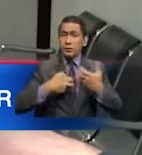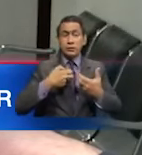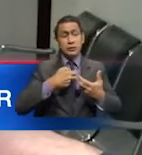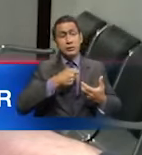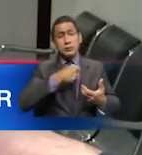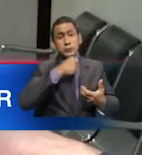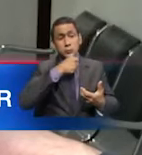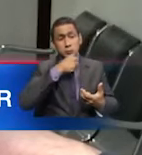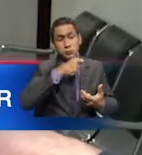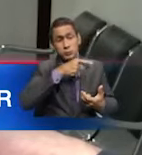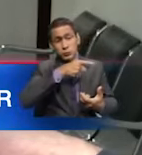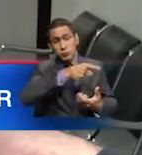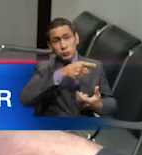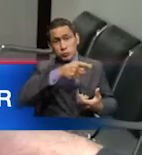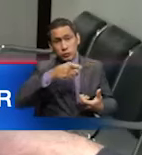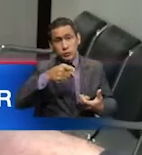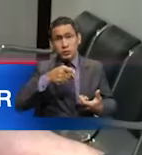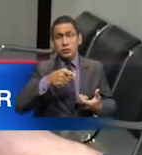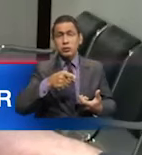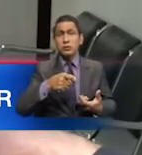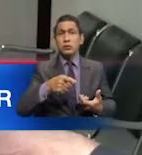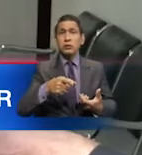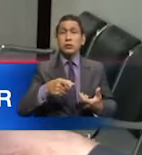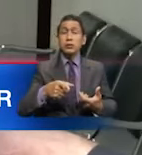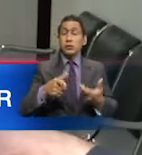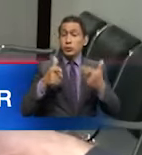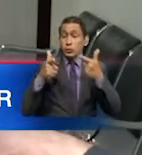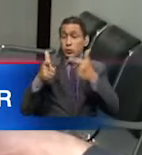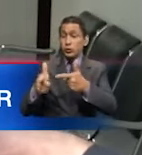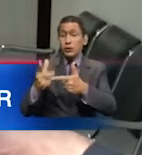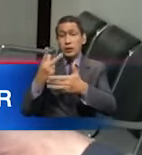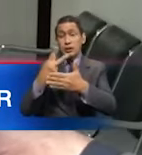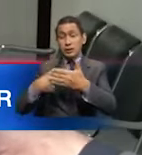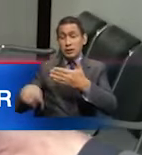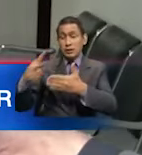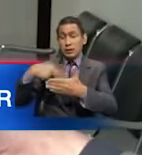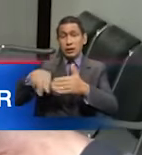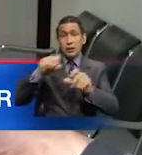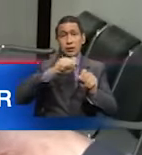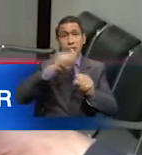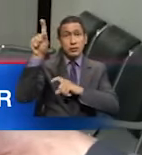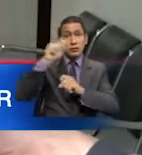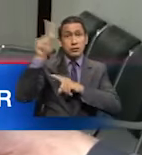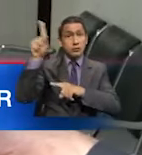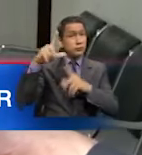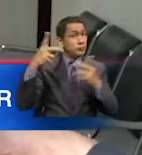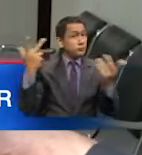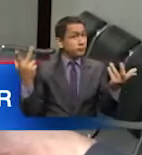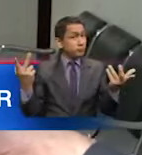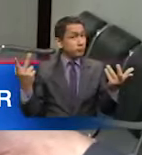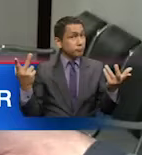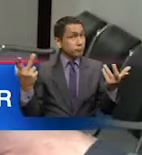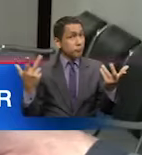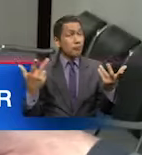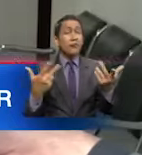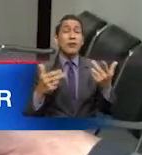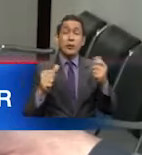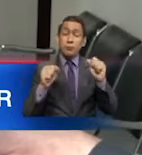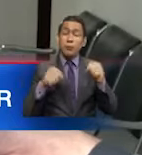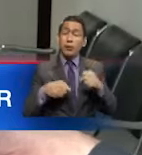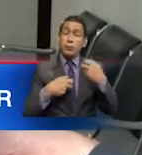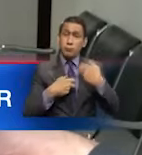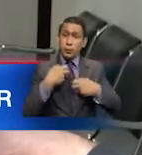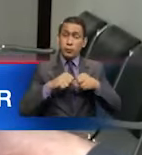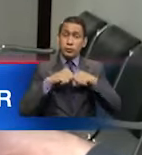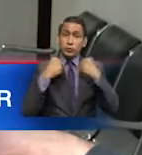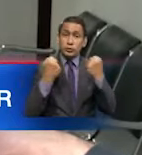mayores, que son los que cuidan a los hijos de los migrantes. Y eso va a ser, de cualquier manera, una crisis de aquí a